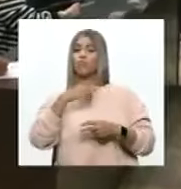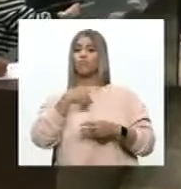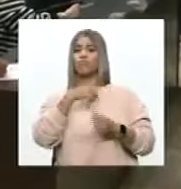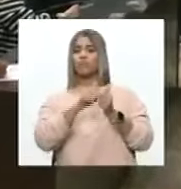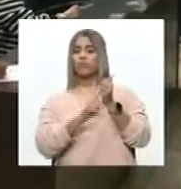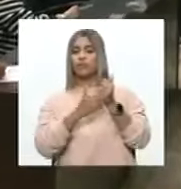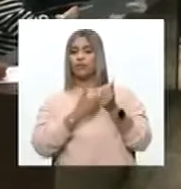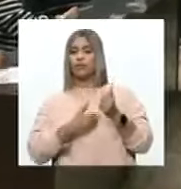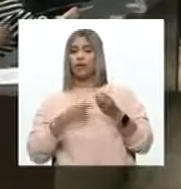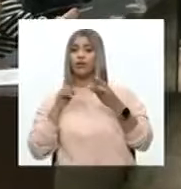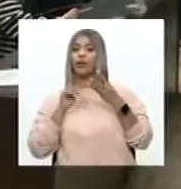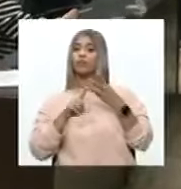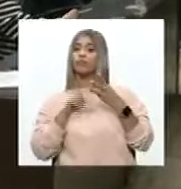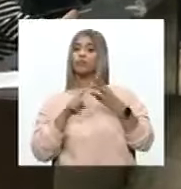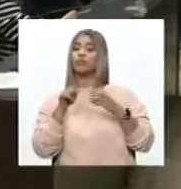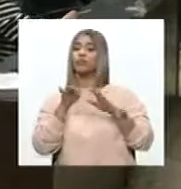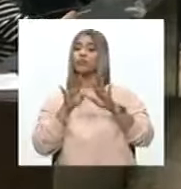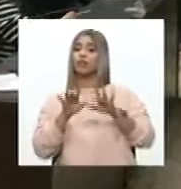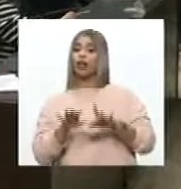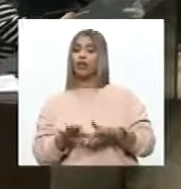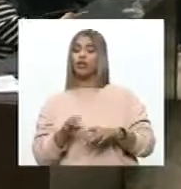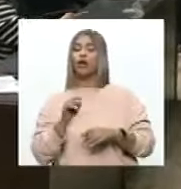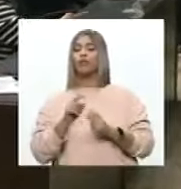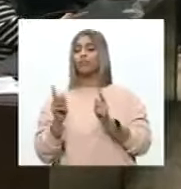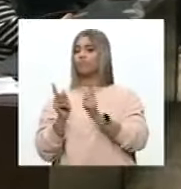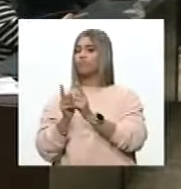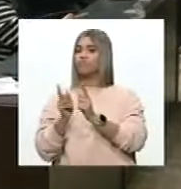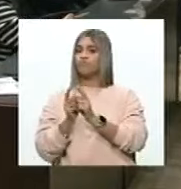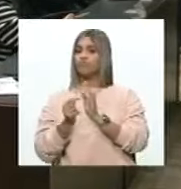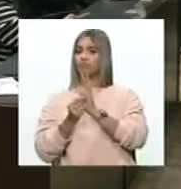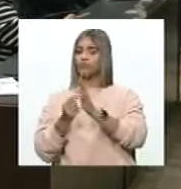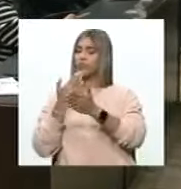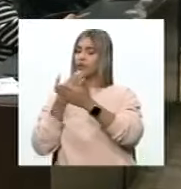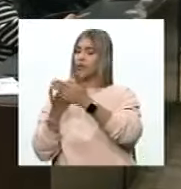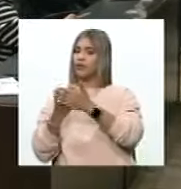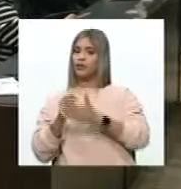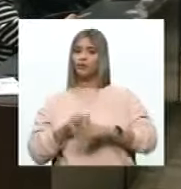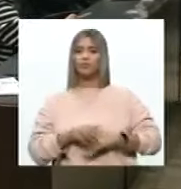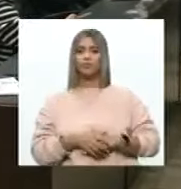o secretaria para su funcionamiento. Es todo, ciudadano presidente. Gracias.